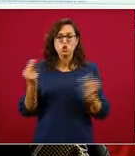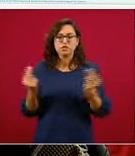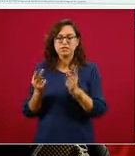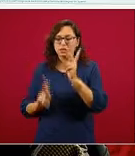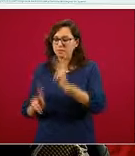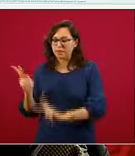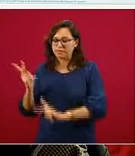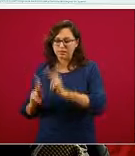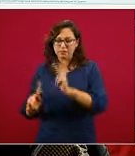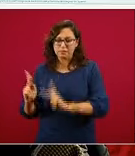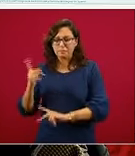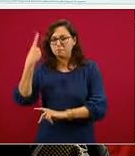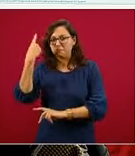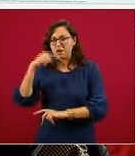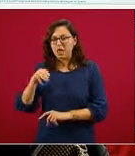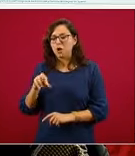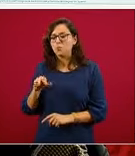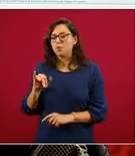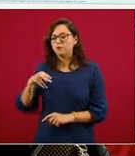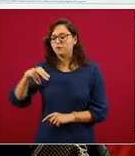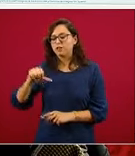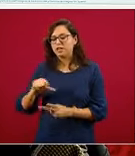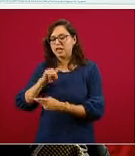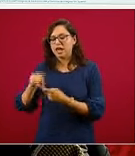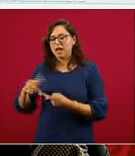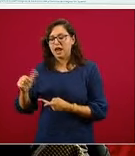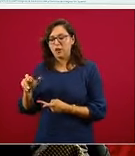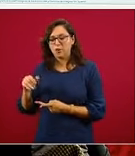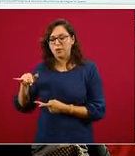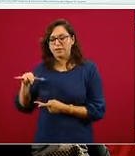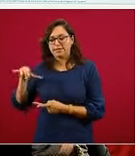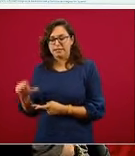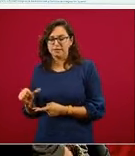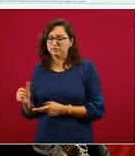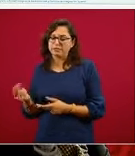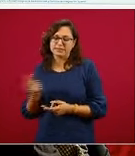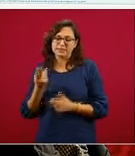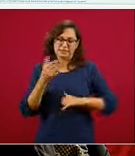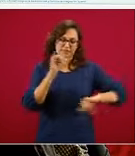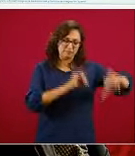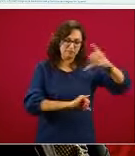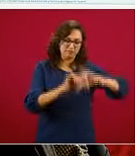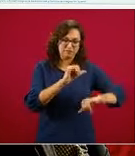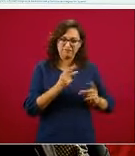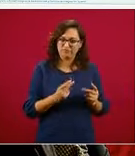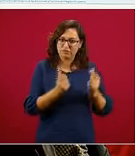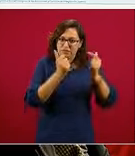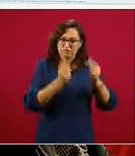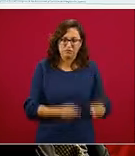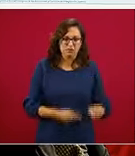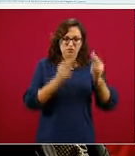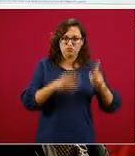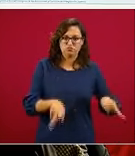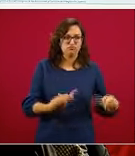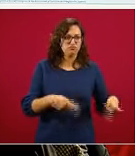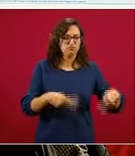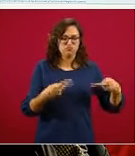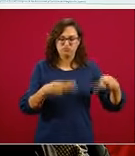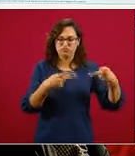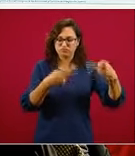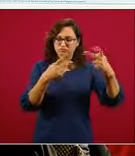para la morfina y la heroína, hace falta un laboratorio y tener precursores, y en unas horas se produce. Por eso ha sido un gran negocio, en poco tiempo